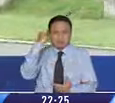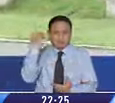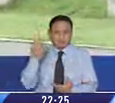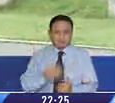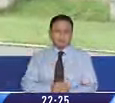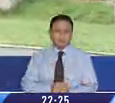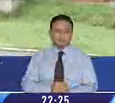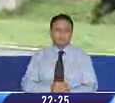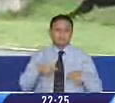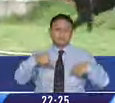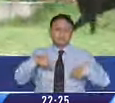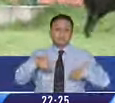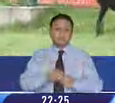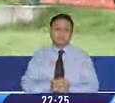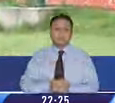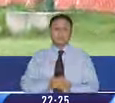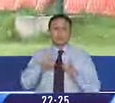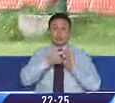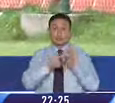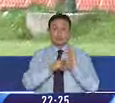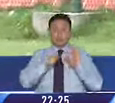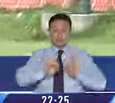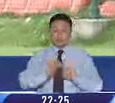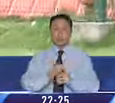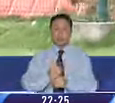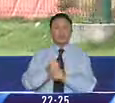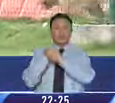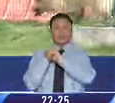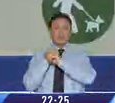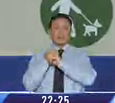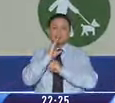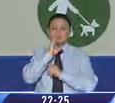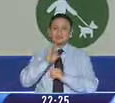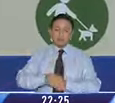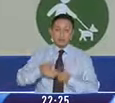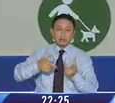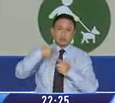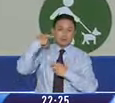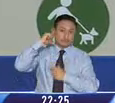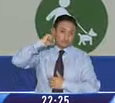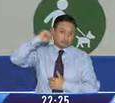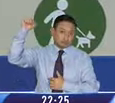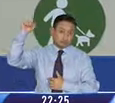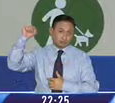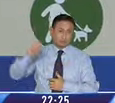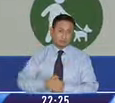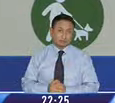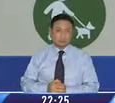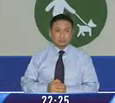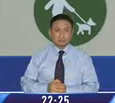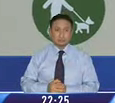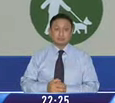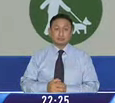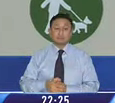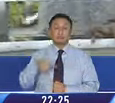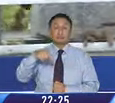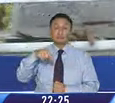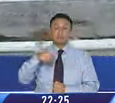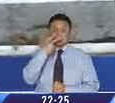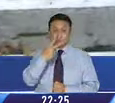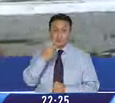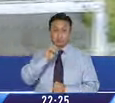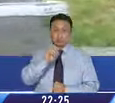parque de la ciudad, las reglas son claras. Es obligatorio el uso de collar para los animales de compañía durante los paseos. Algo que